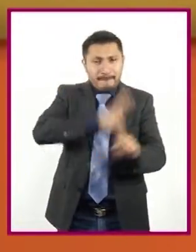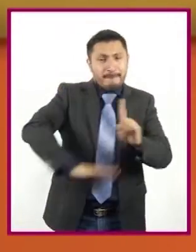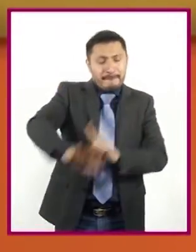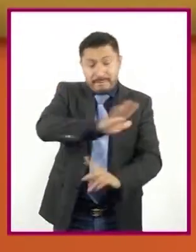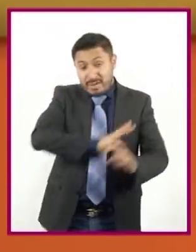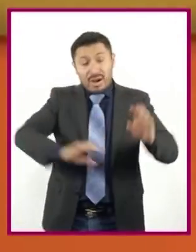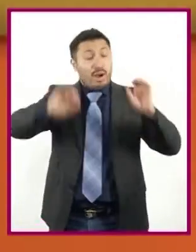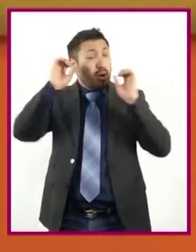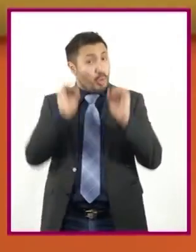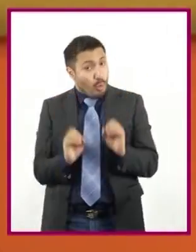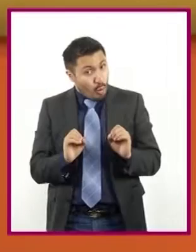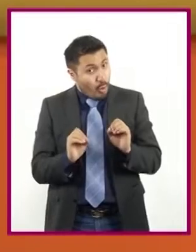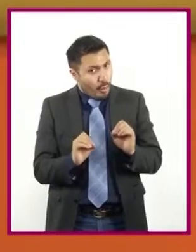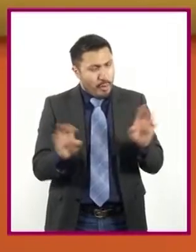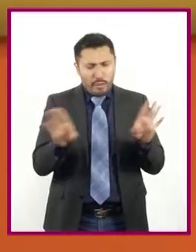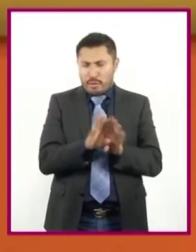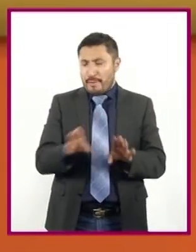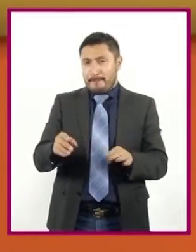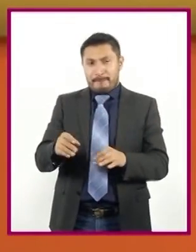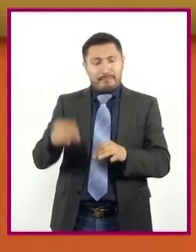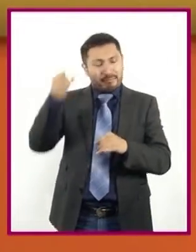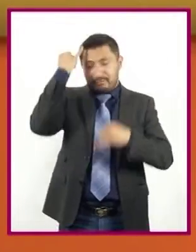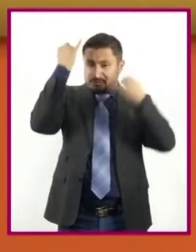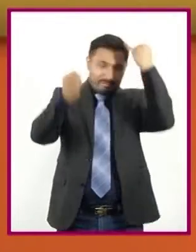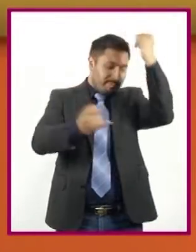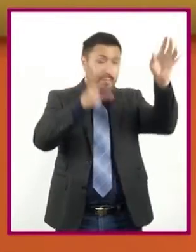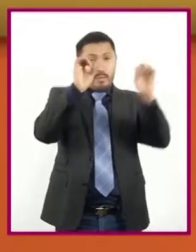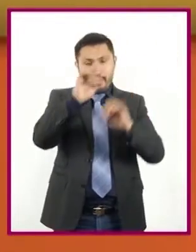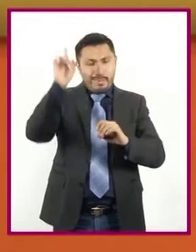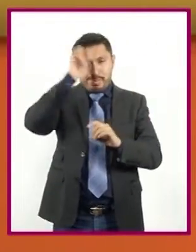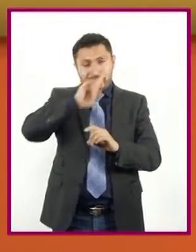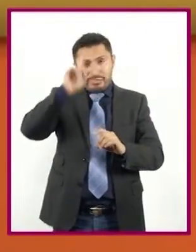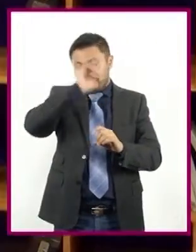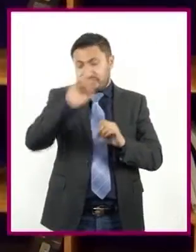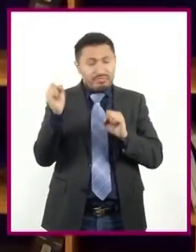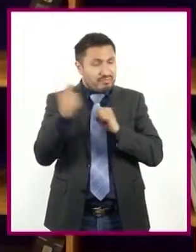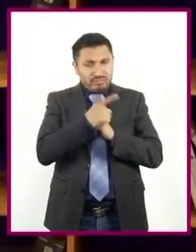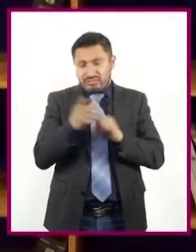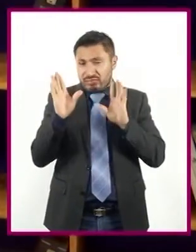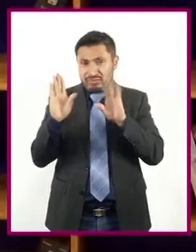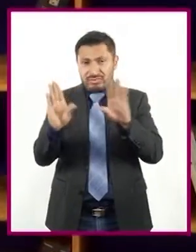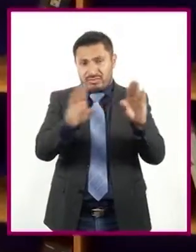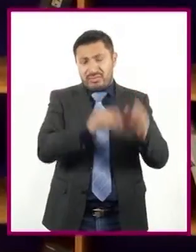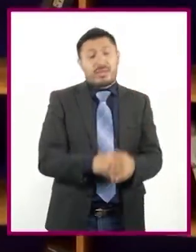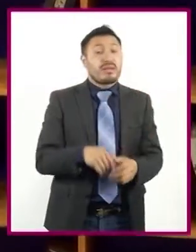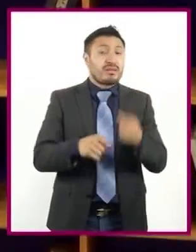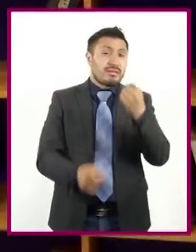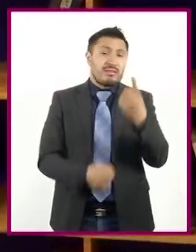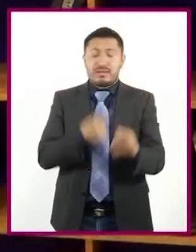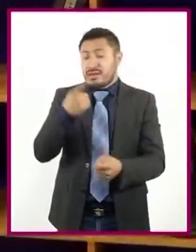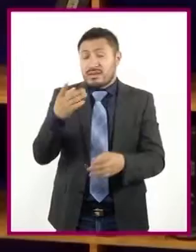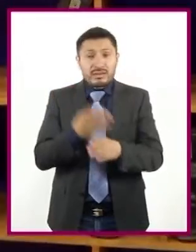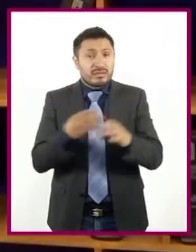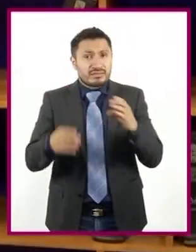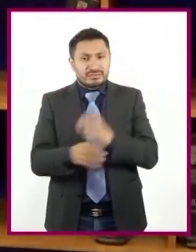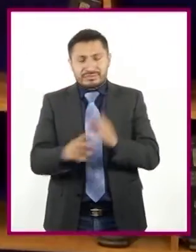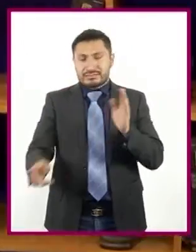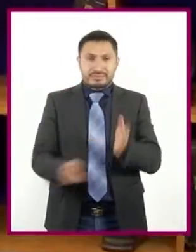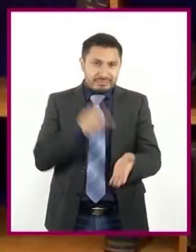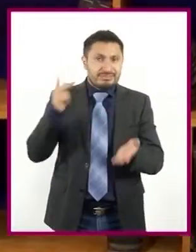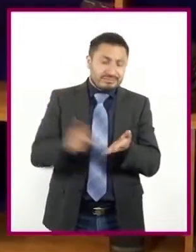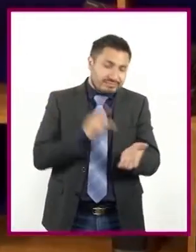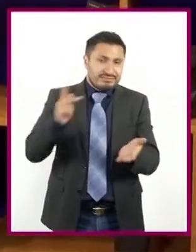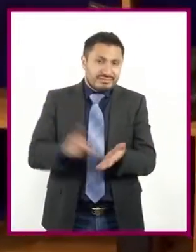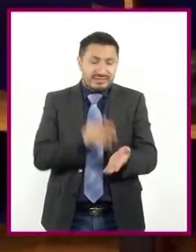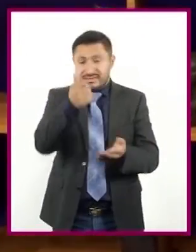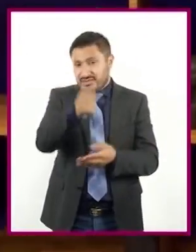figurada o metafórica, o dar un consejo o enseñanza. Algunas situaciones se repiten con frecuencia. Así las